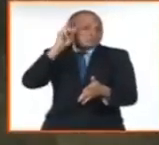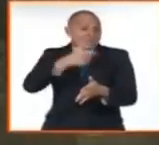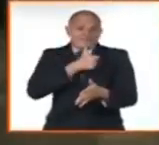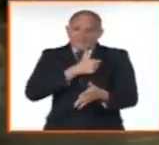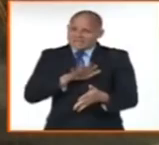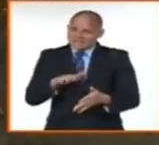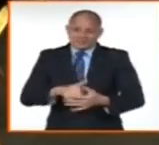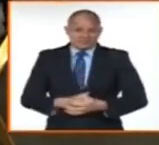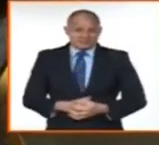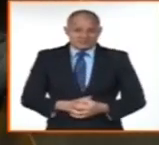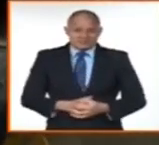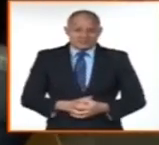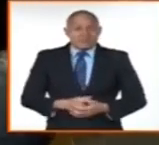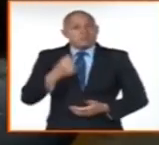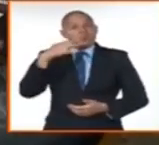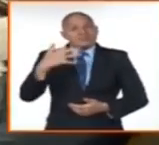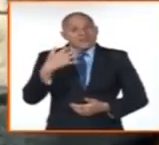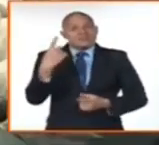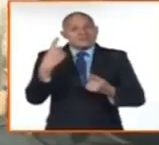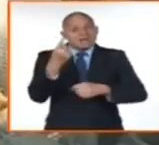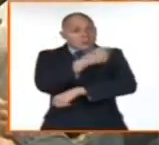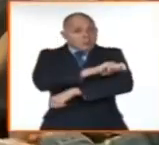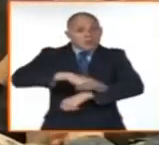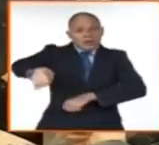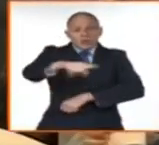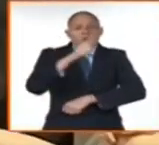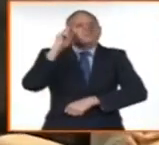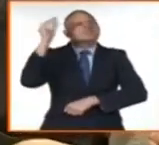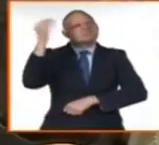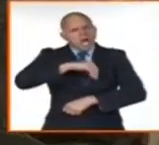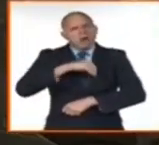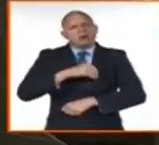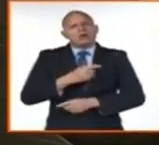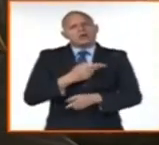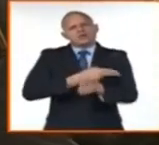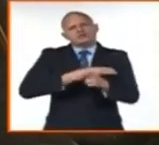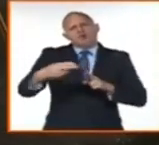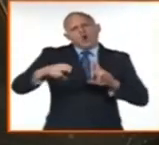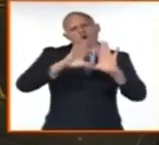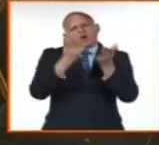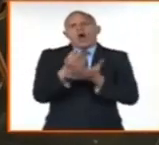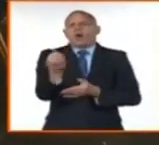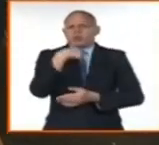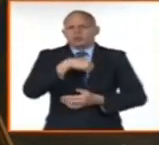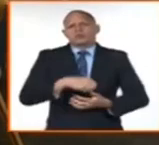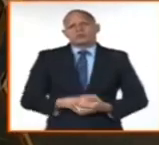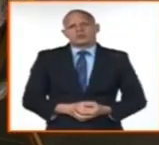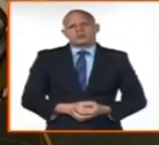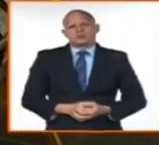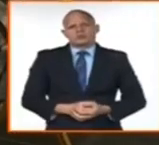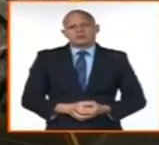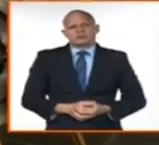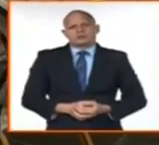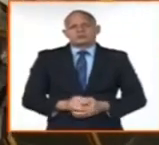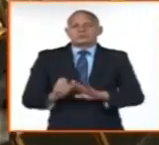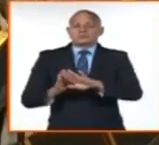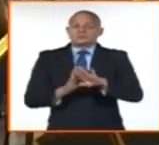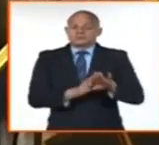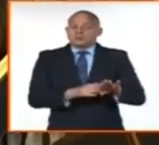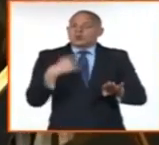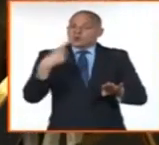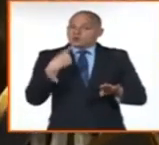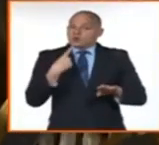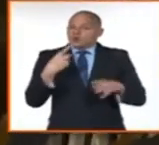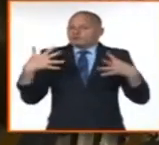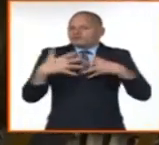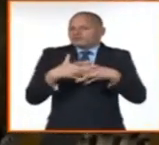gente conozca su historia. Y en eso yo creo que podemos hacer muchas cosas en las redes sociales. Con Tristán Bauer, que es nuestro amigo, hemos